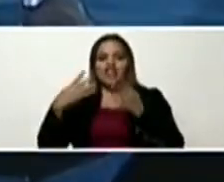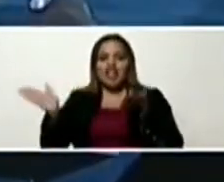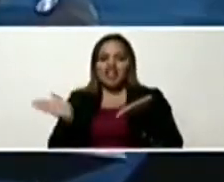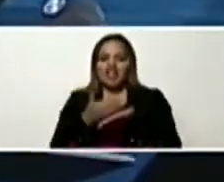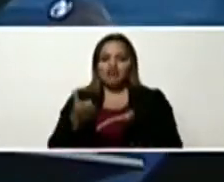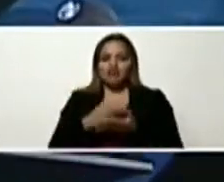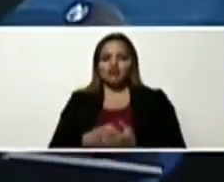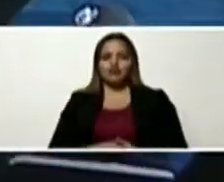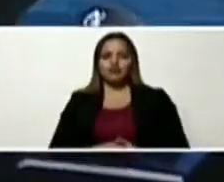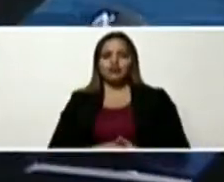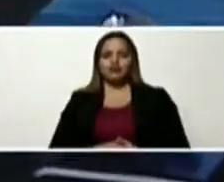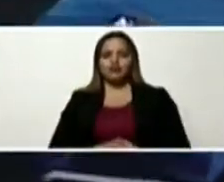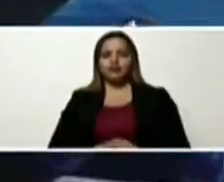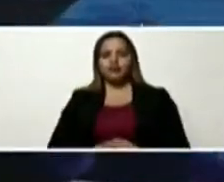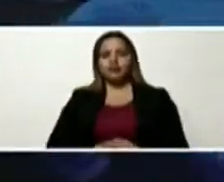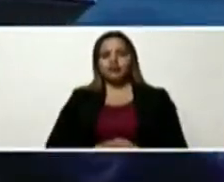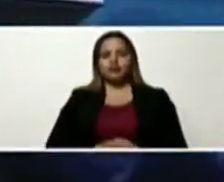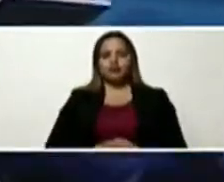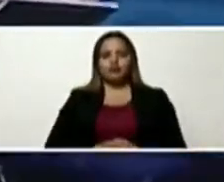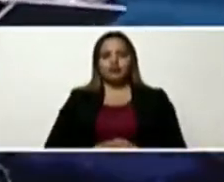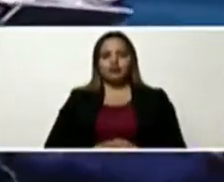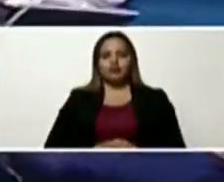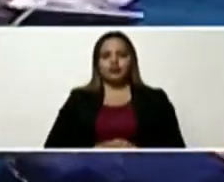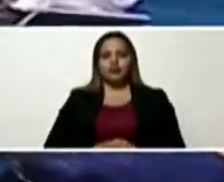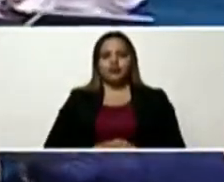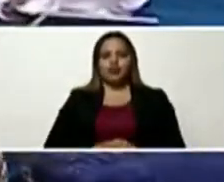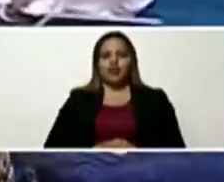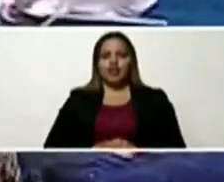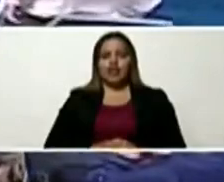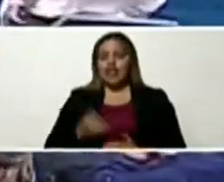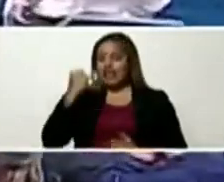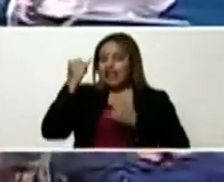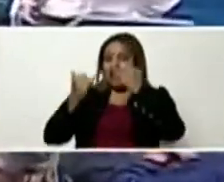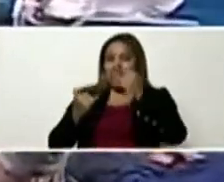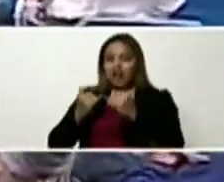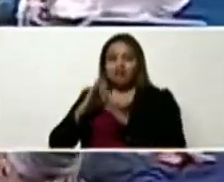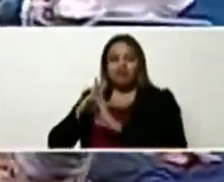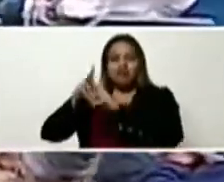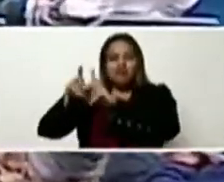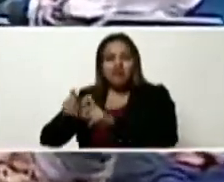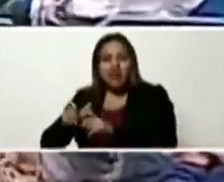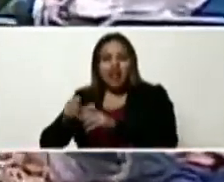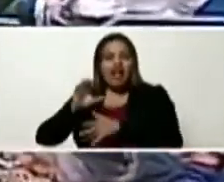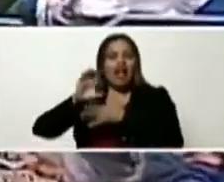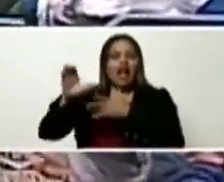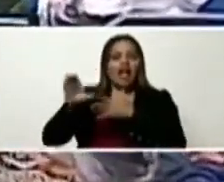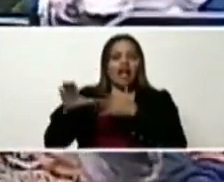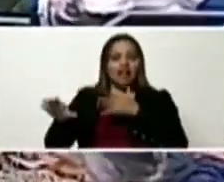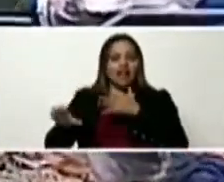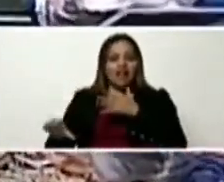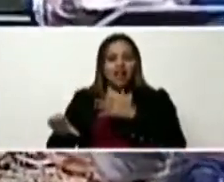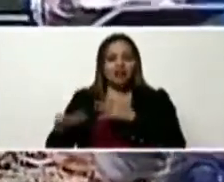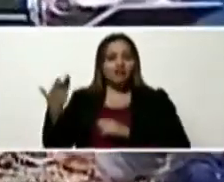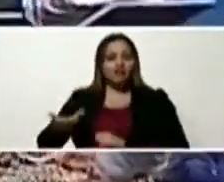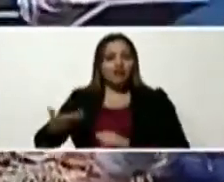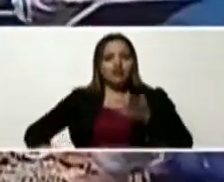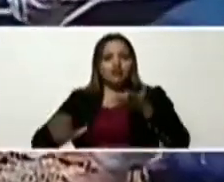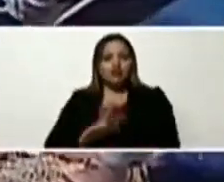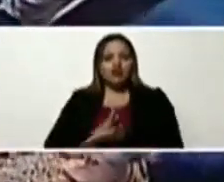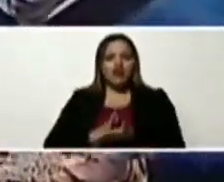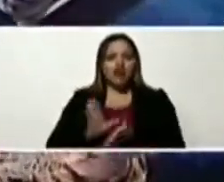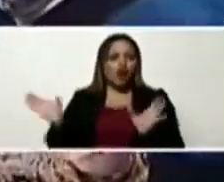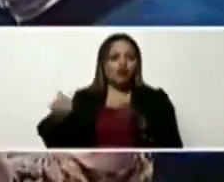Libro, trata de describir una de las características fundamentales de lo que es la derecha